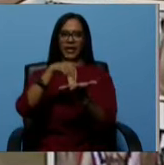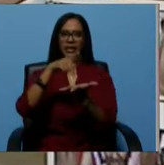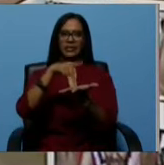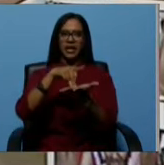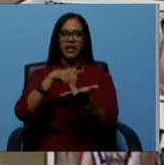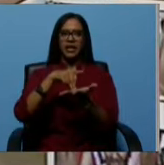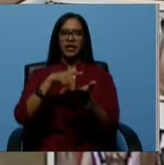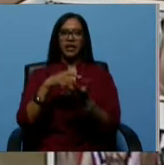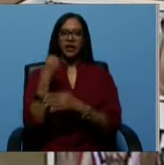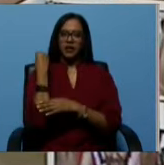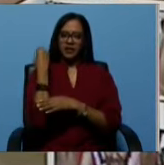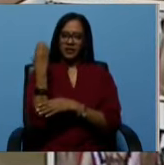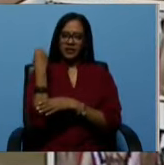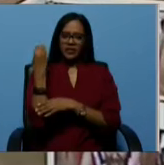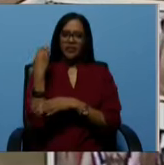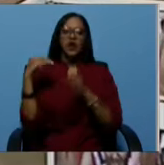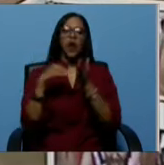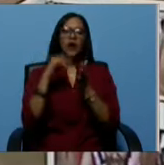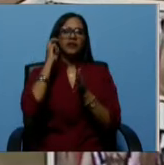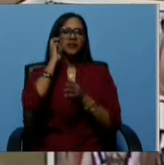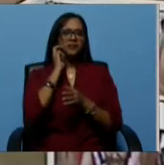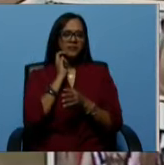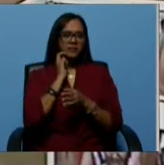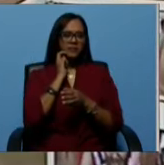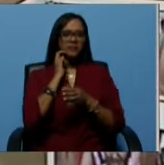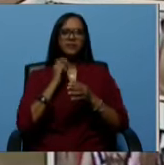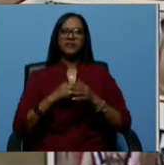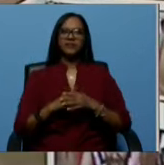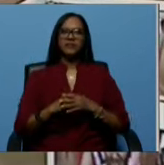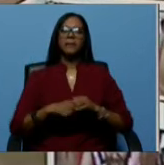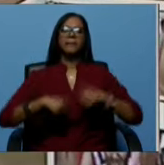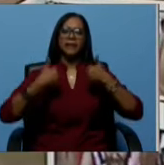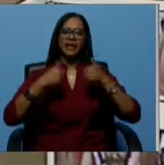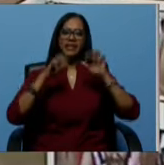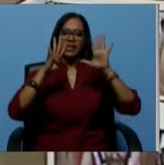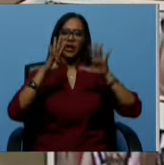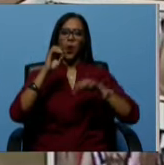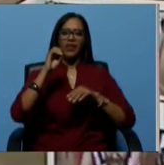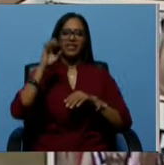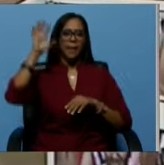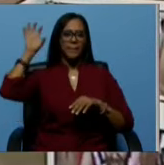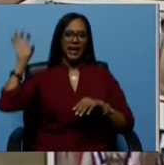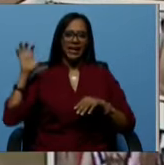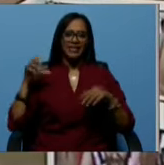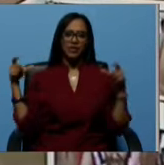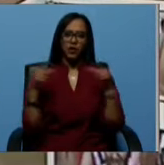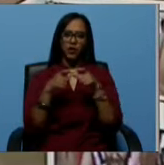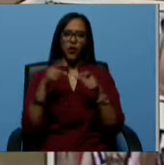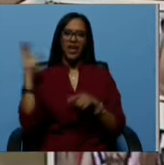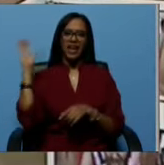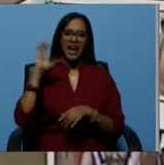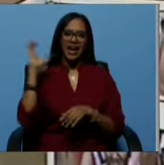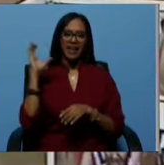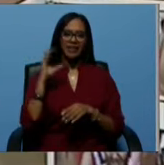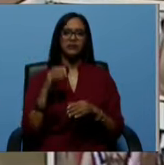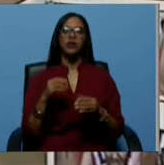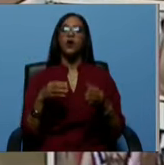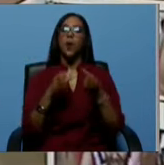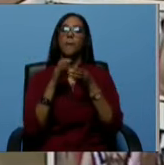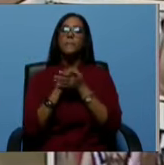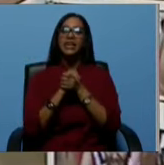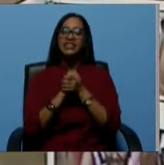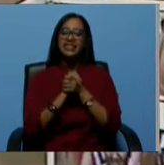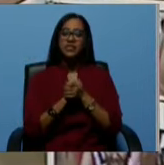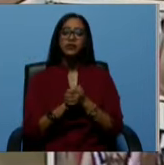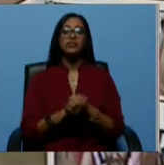el Congreso contra el fascismo. Más de 90 países se han reunido aquí en Caracas, compañeros, delegados y delegadas de